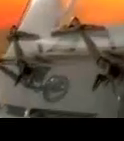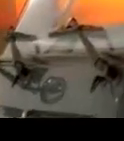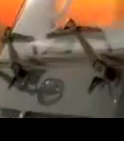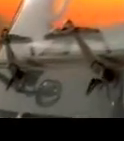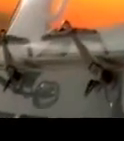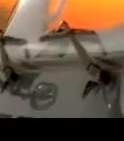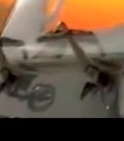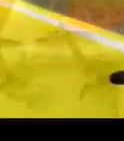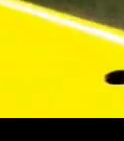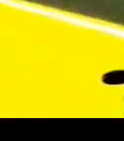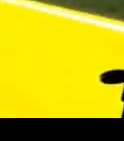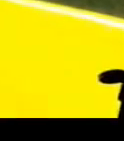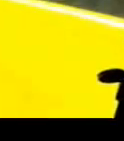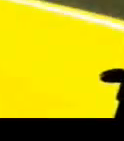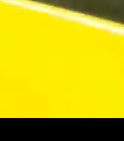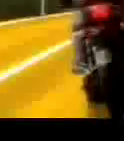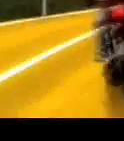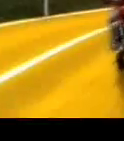sueños.